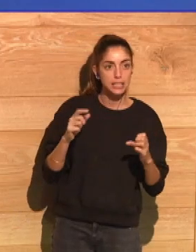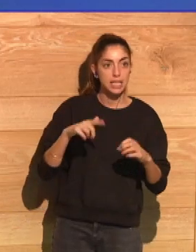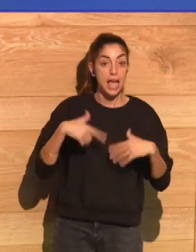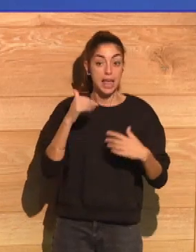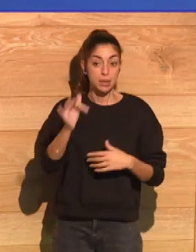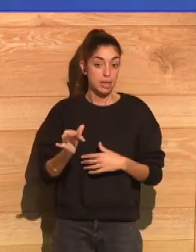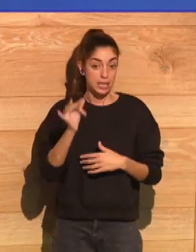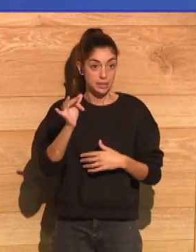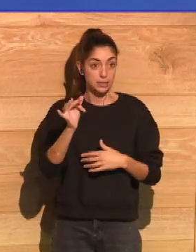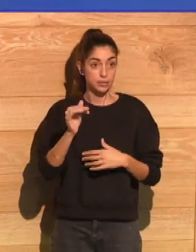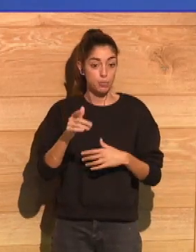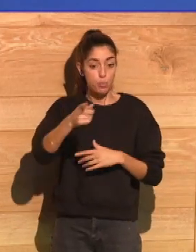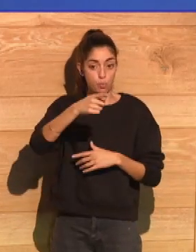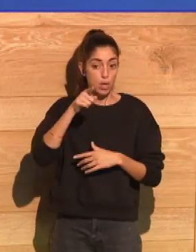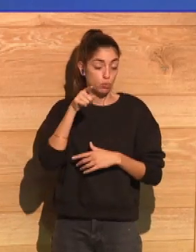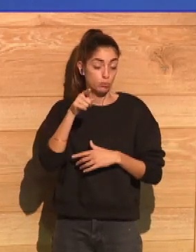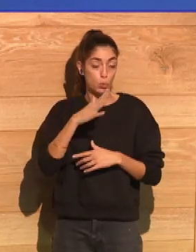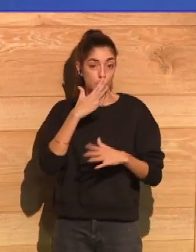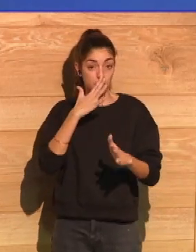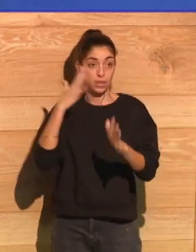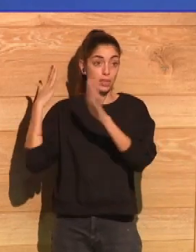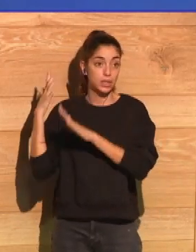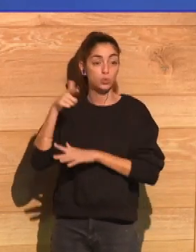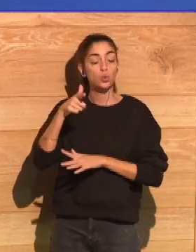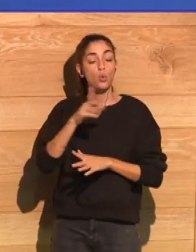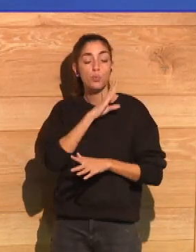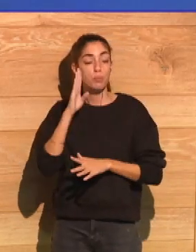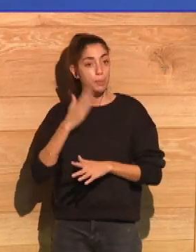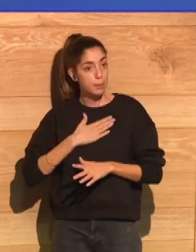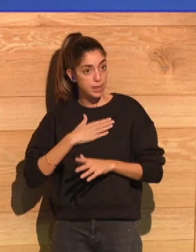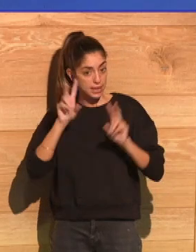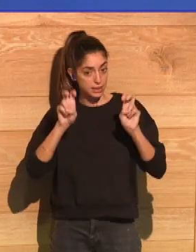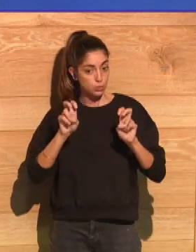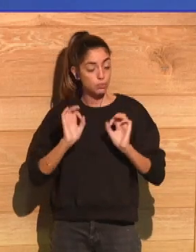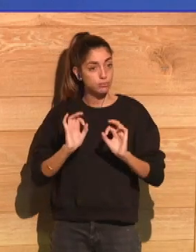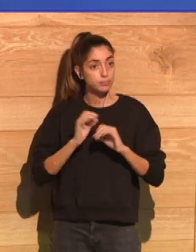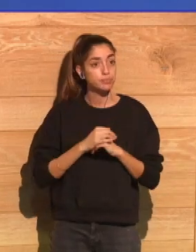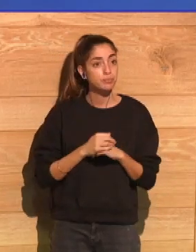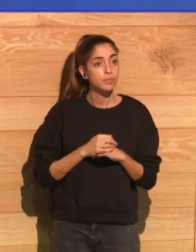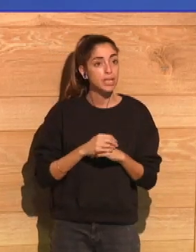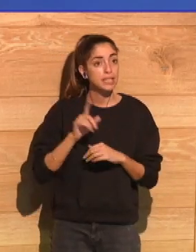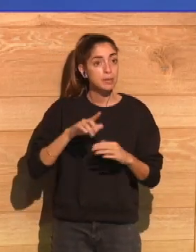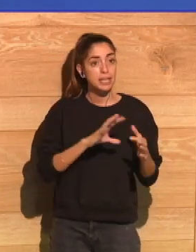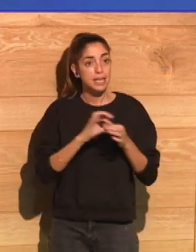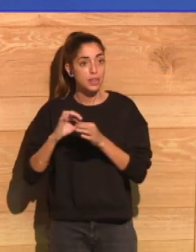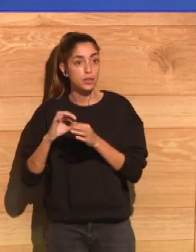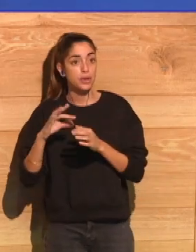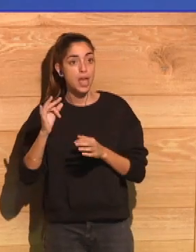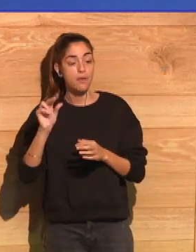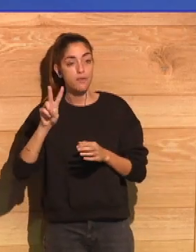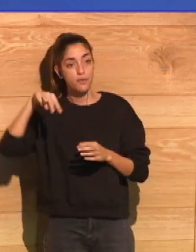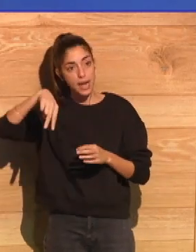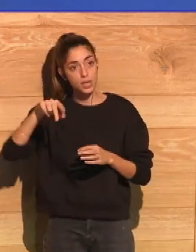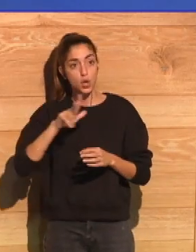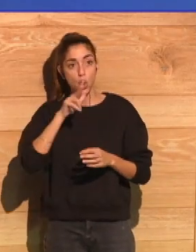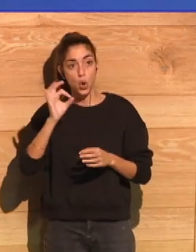década, ¿no?, desde Eres mi madre, de 2012. También decía que tiene mucho que ver con Fan Home. Casi podemos decir que